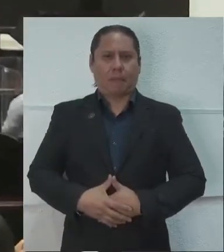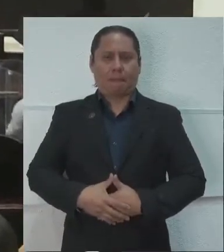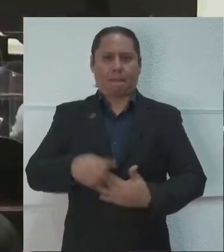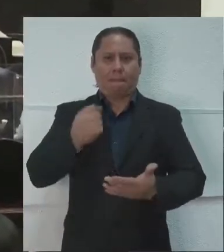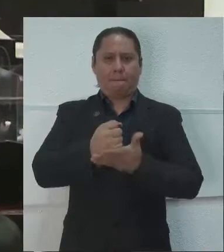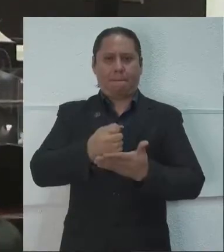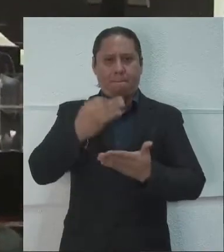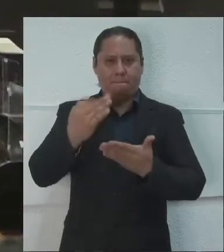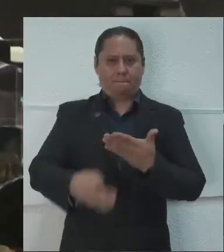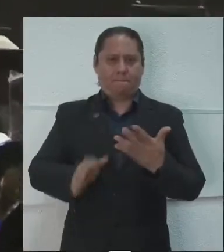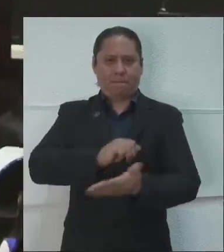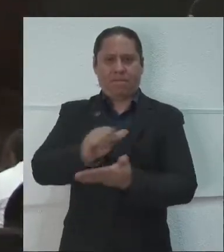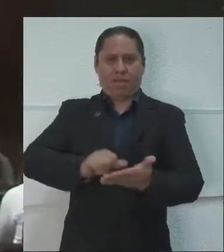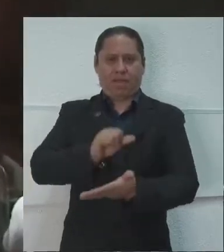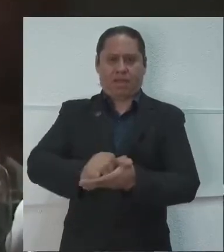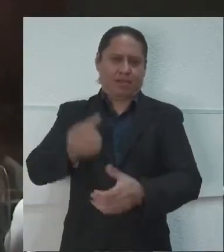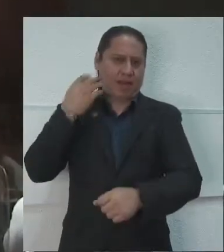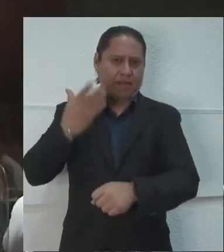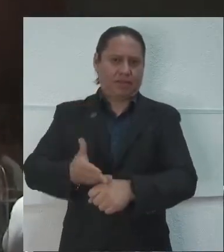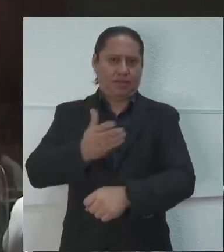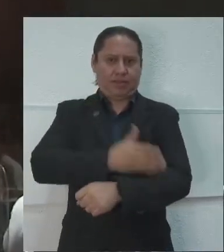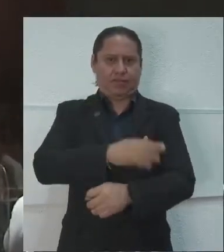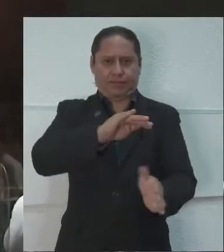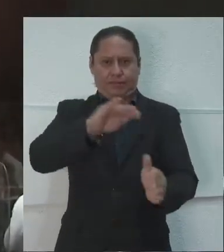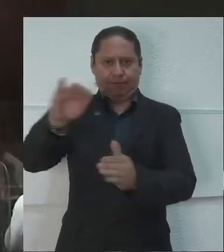Está aprobada el acta de la sesión anterior.